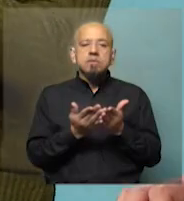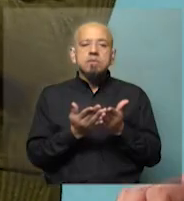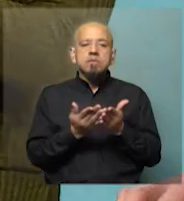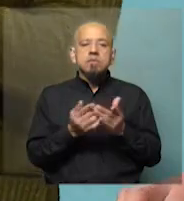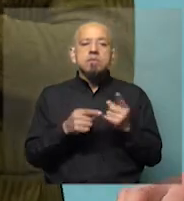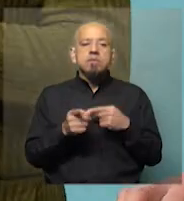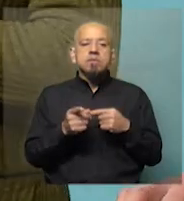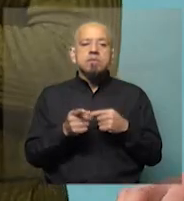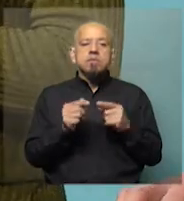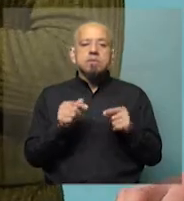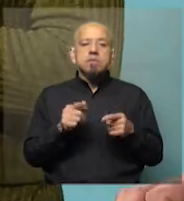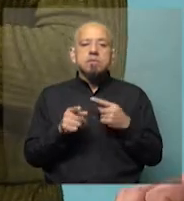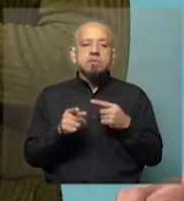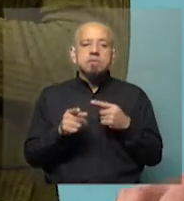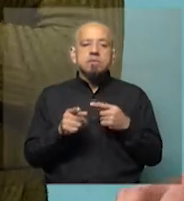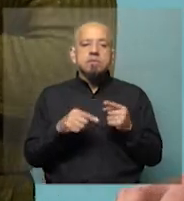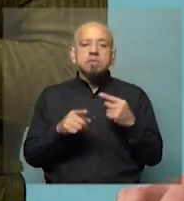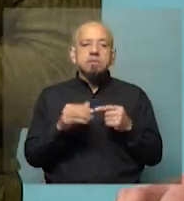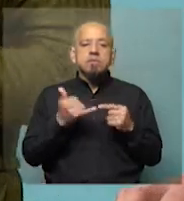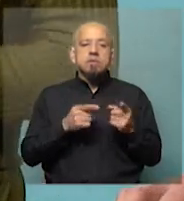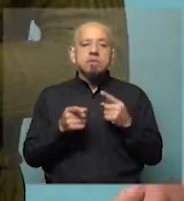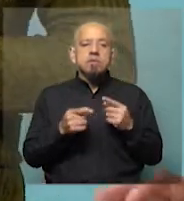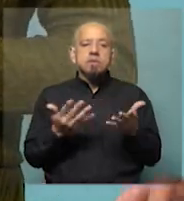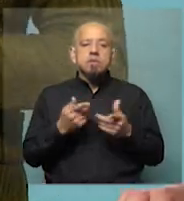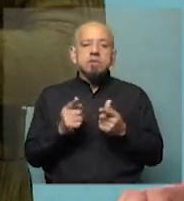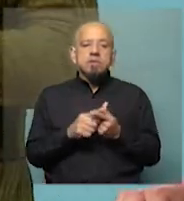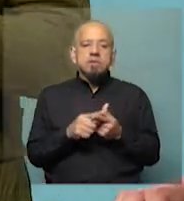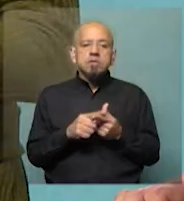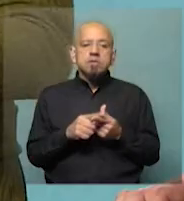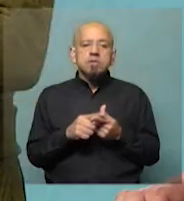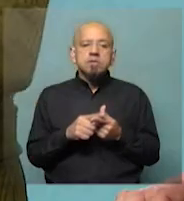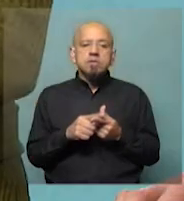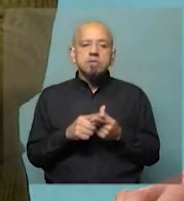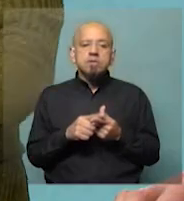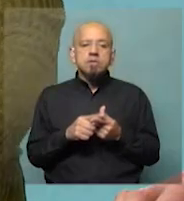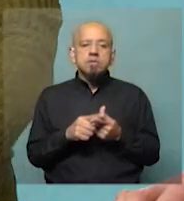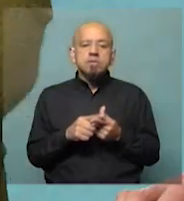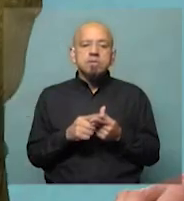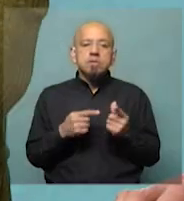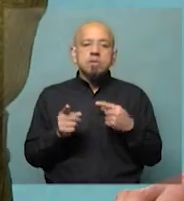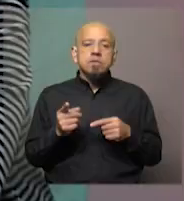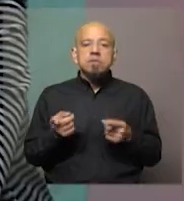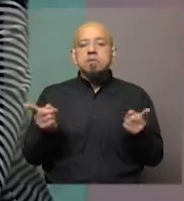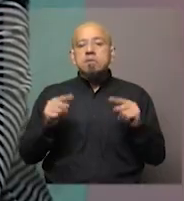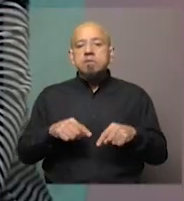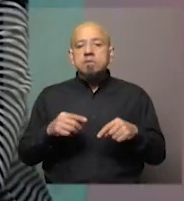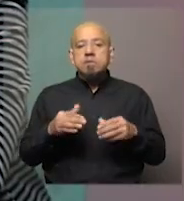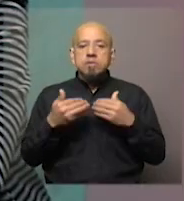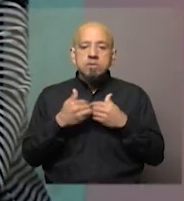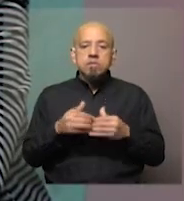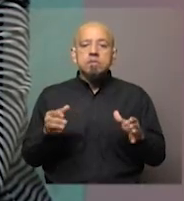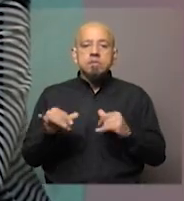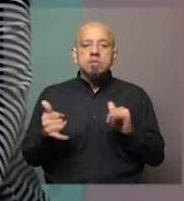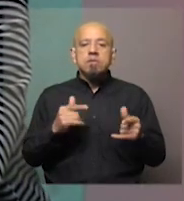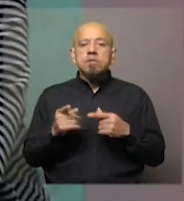Me encanta tener una joya que es como que la tenemos solo nosotros ahora. Pero, ¿quién te dice? Nada, sobre todo venir a cuando se inaugura un espacio de juego,